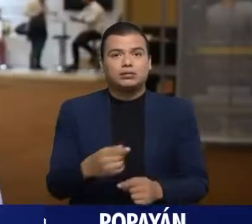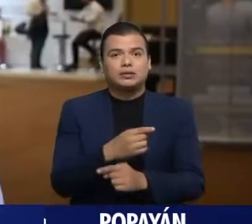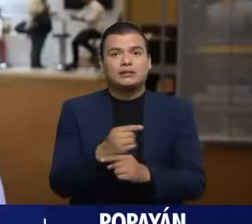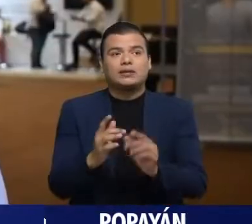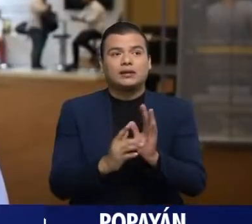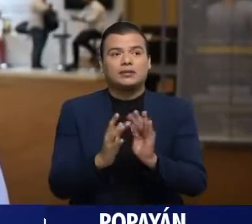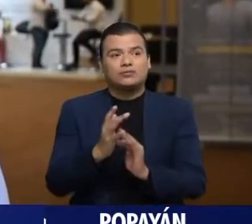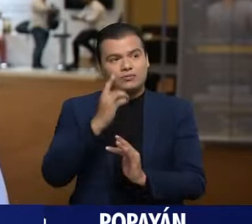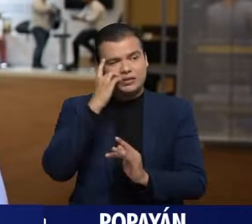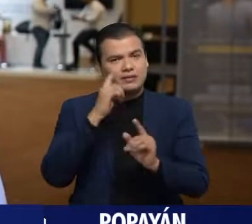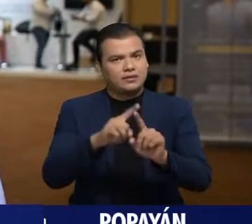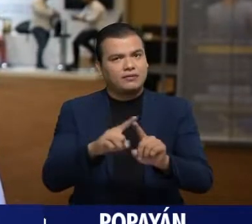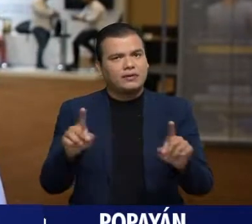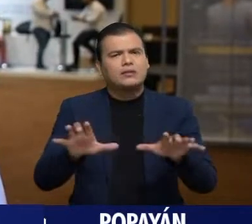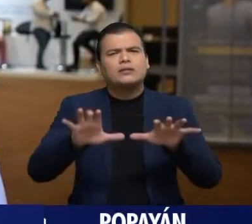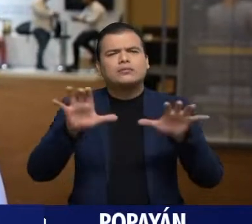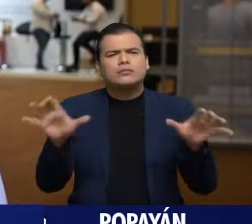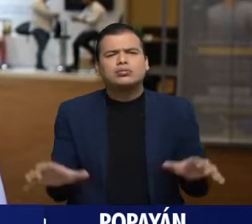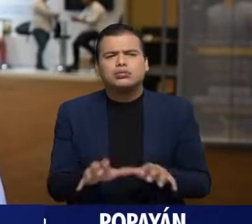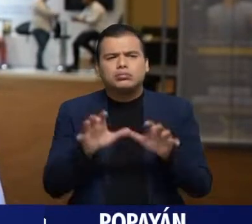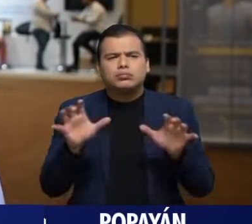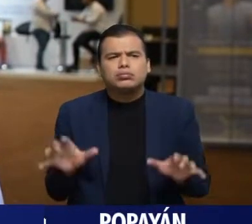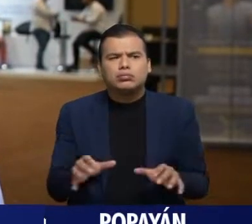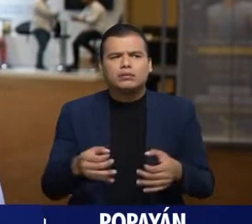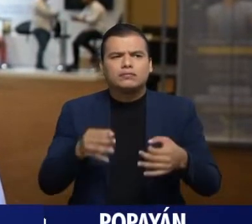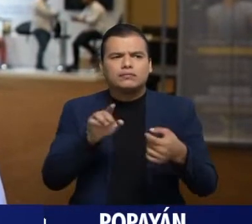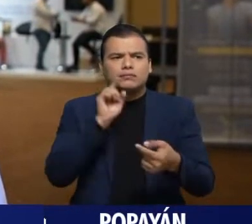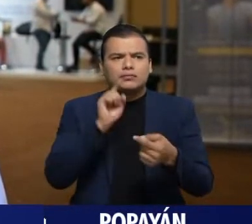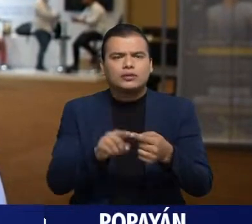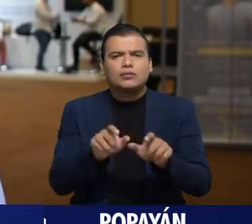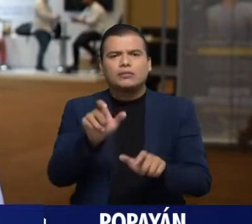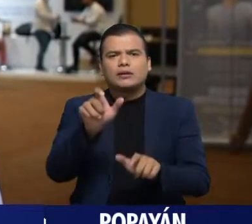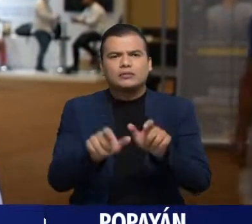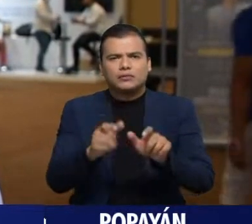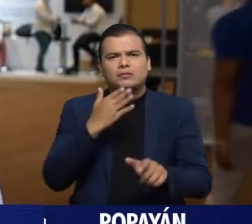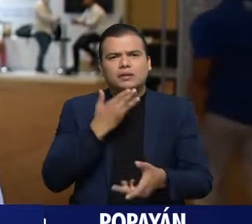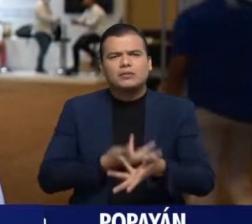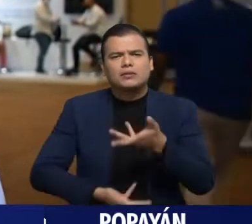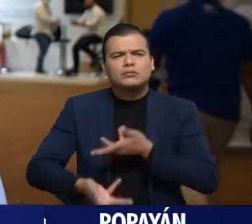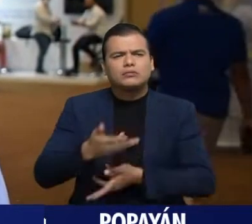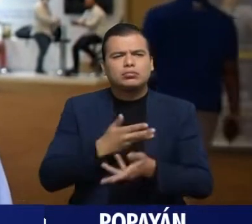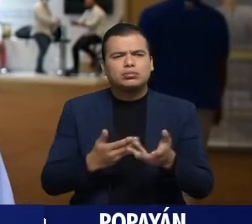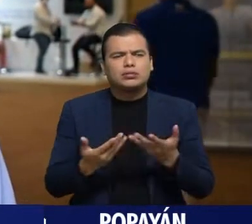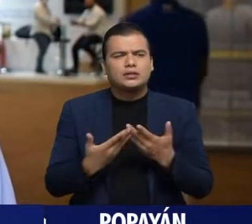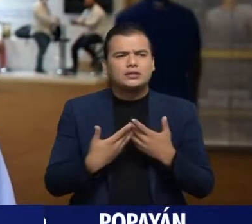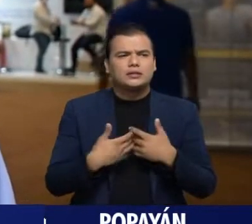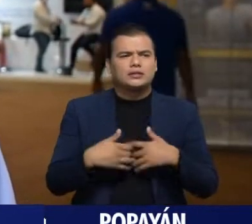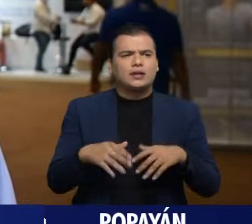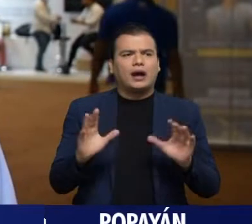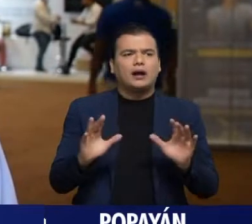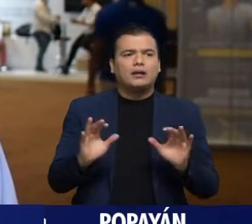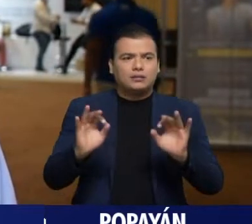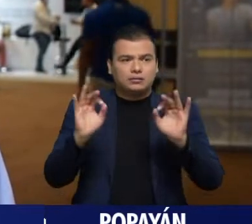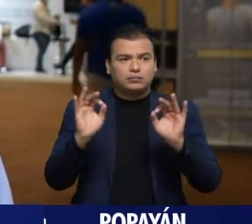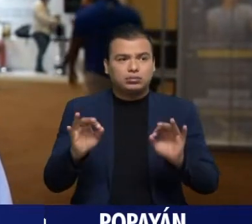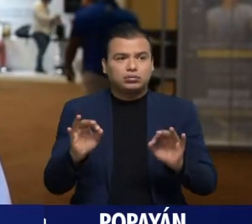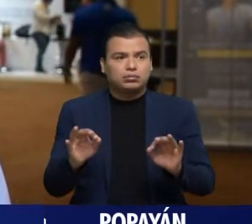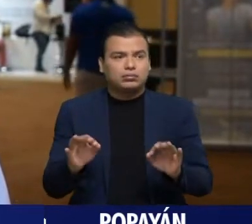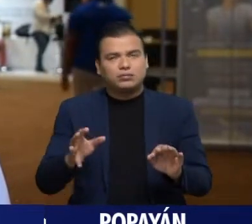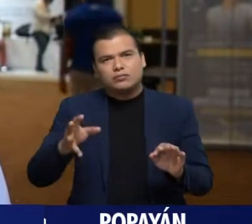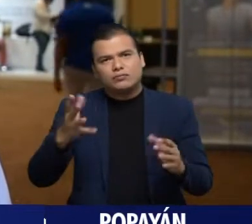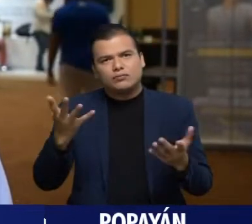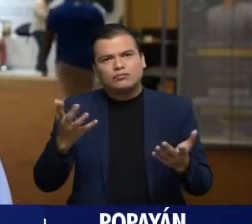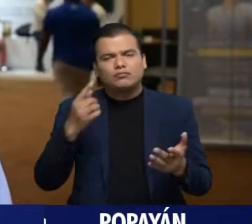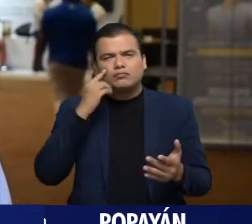manera diferente es una oportunidad para que la gente visite la ciudad de Pasto, conozca todo lo que es nuestro centro